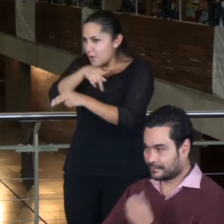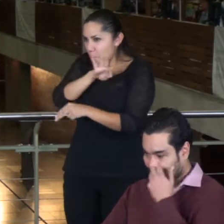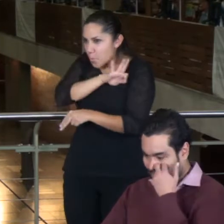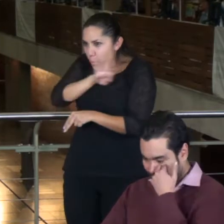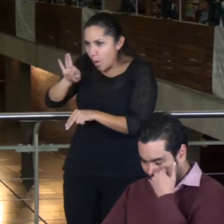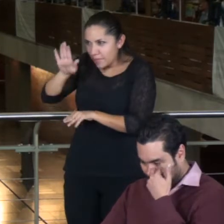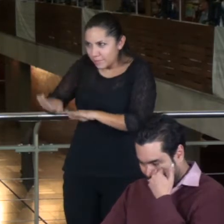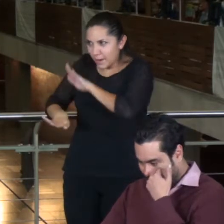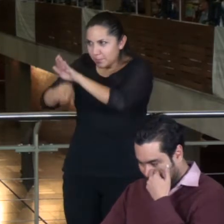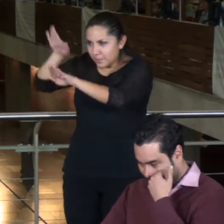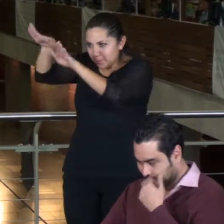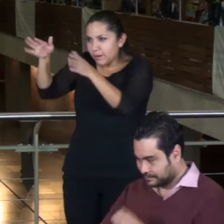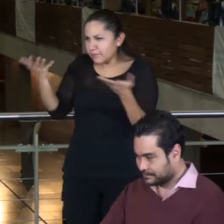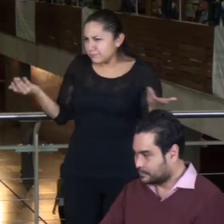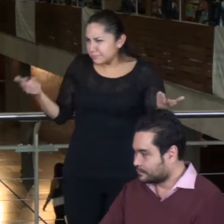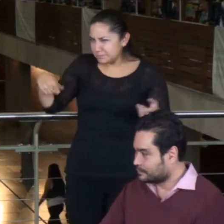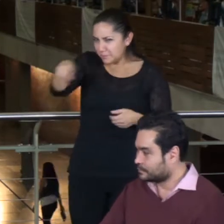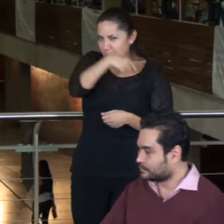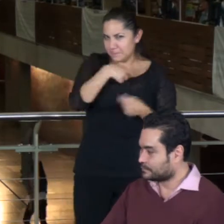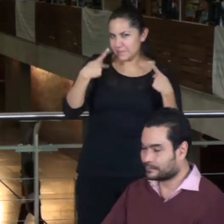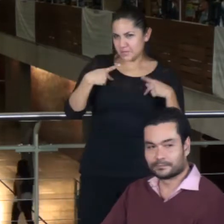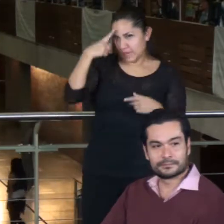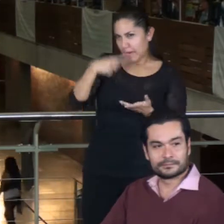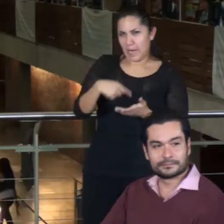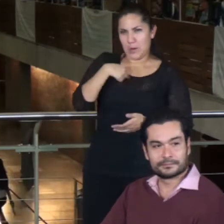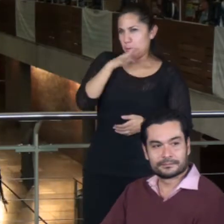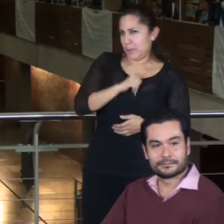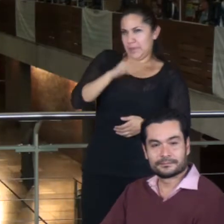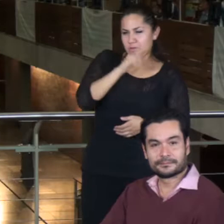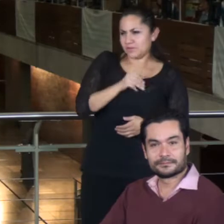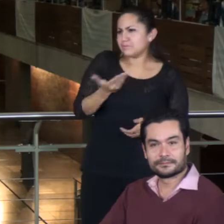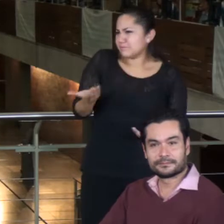de las que a veces no nos creemos capaces